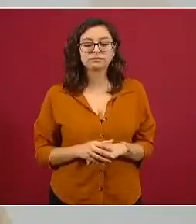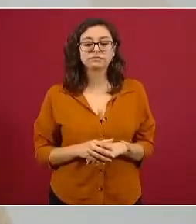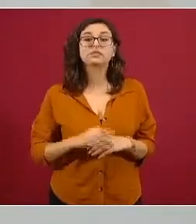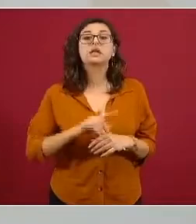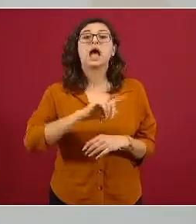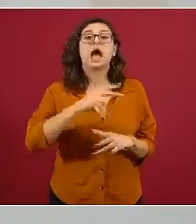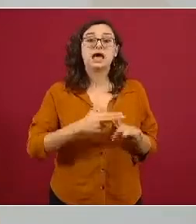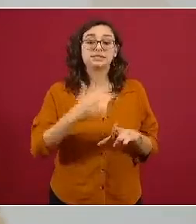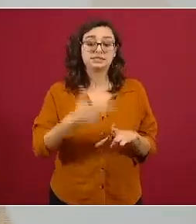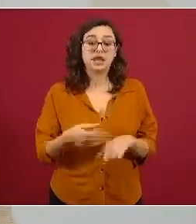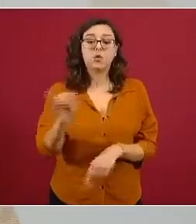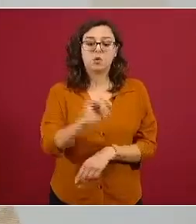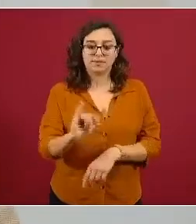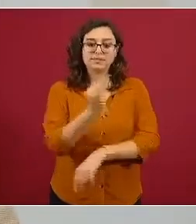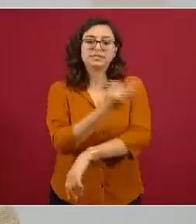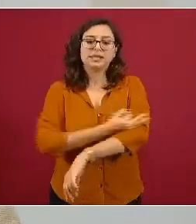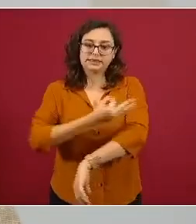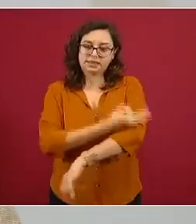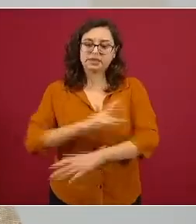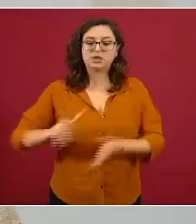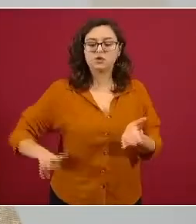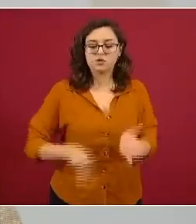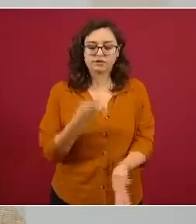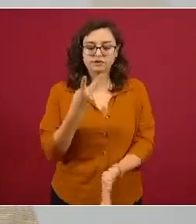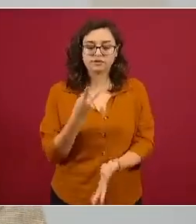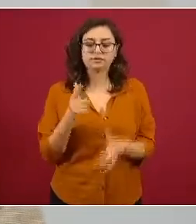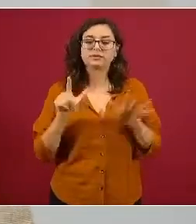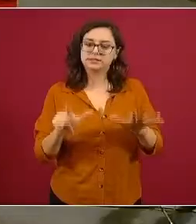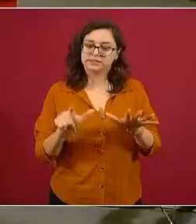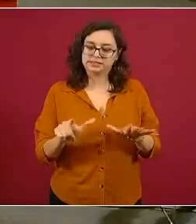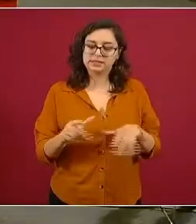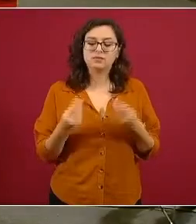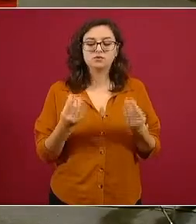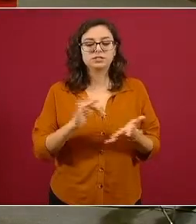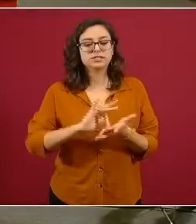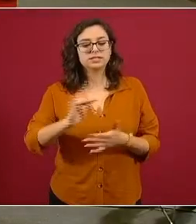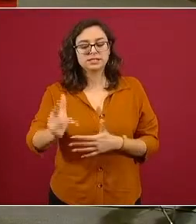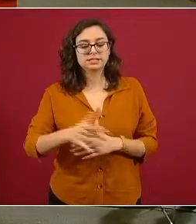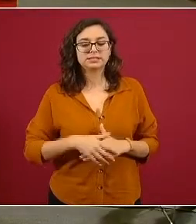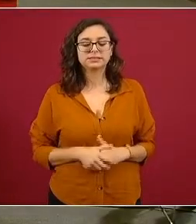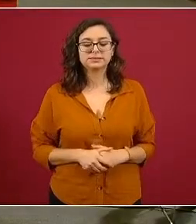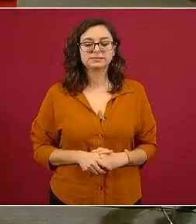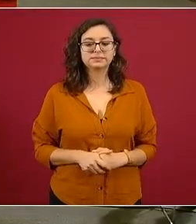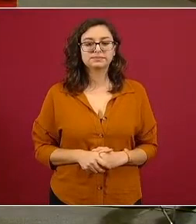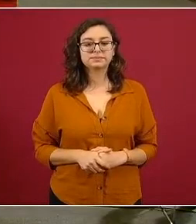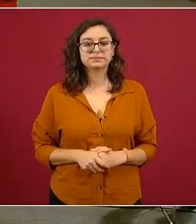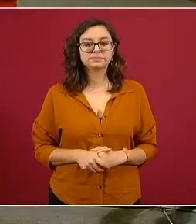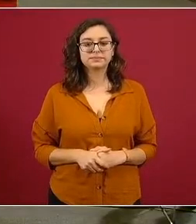COVID el 17 por la tarde. Muchas gracias, doctoras, gracias, doctor Alomía.